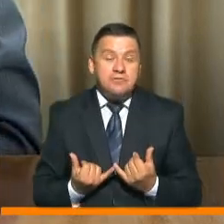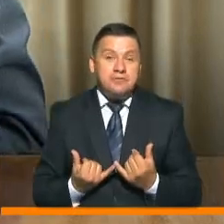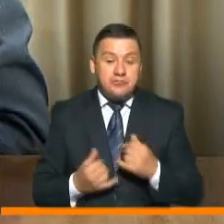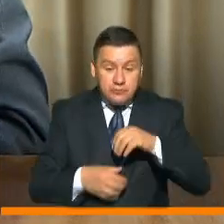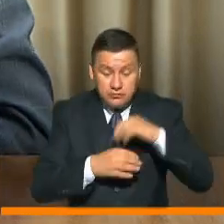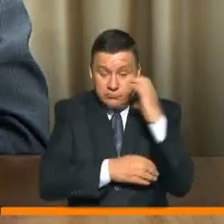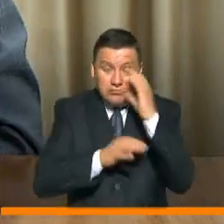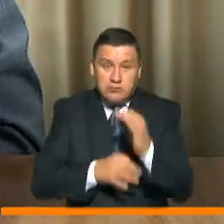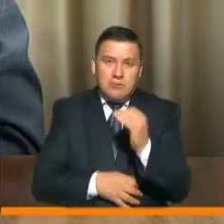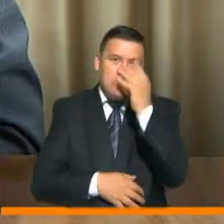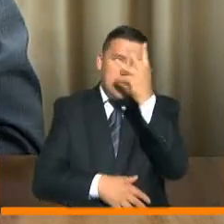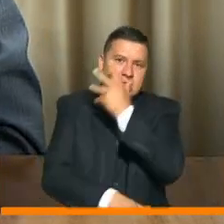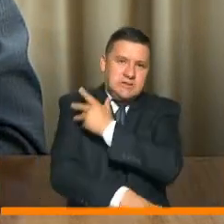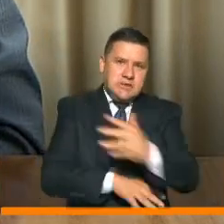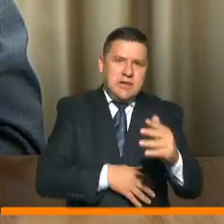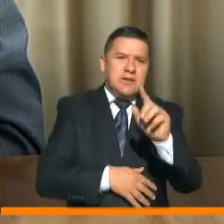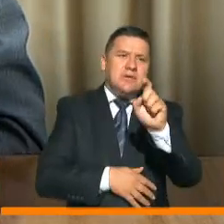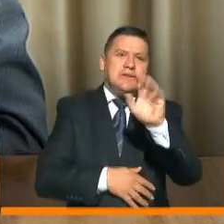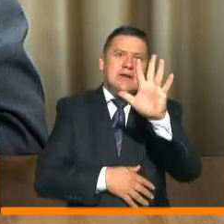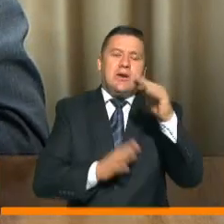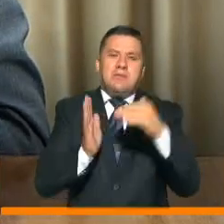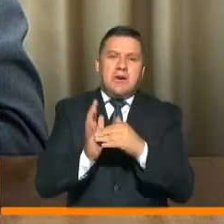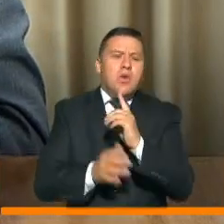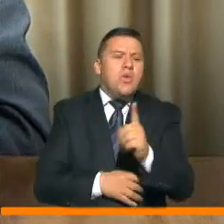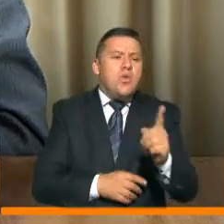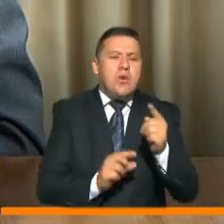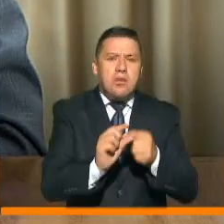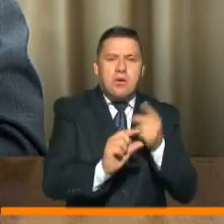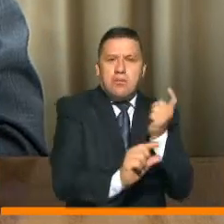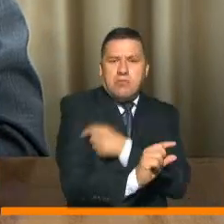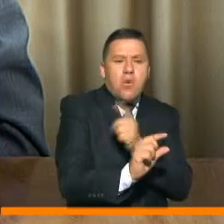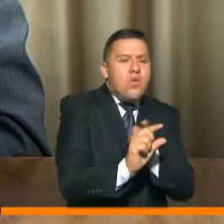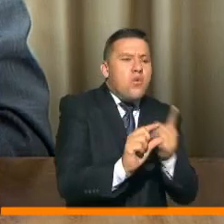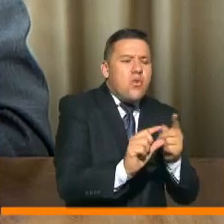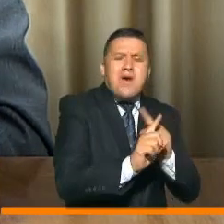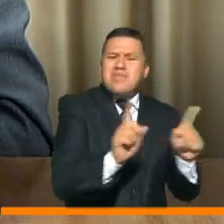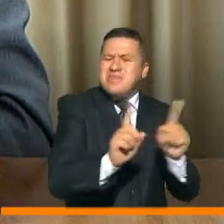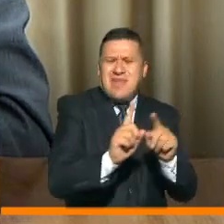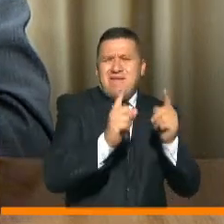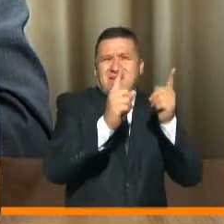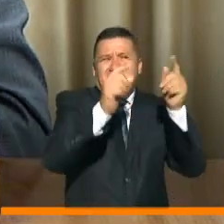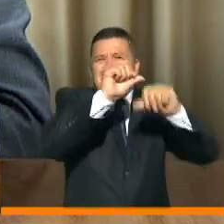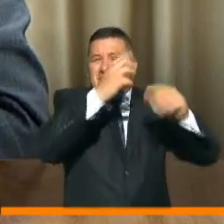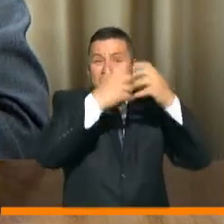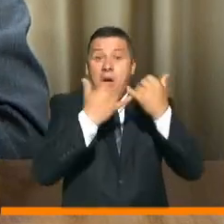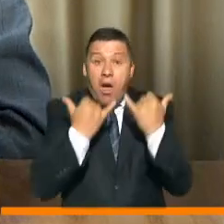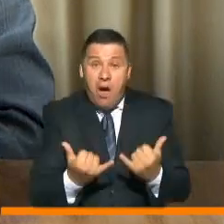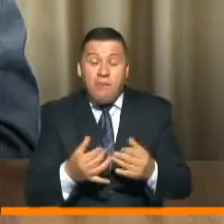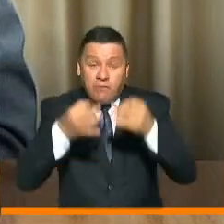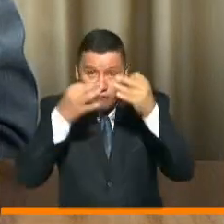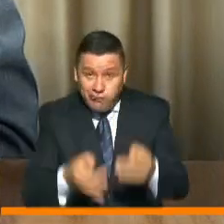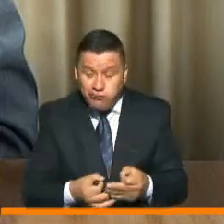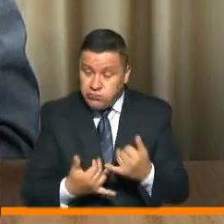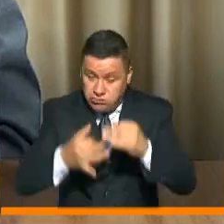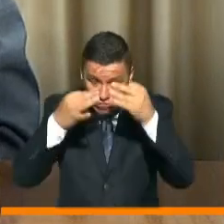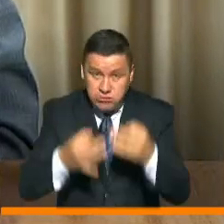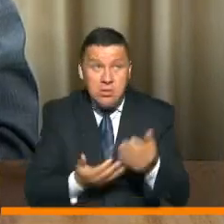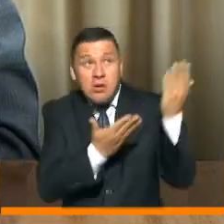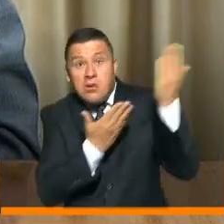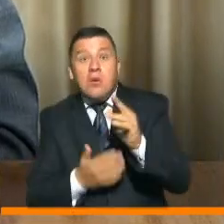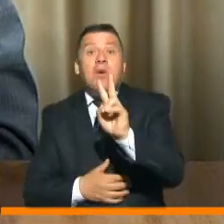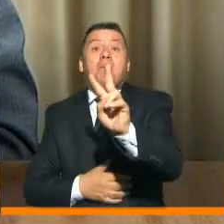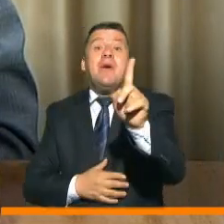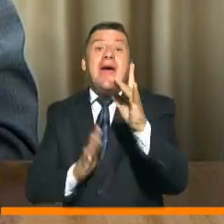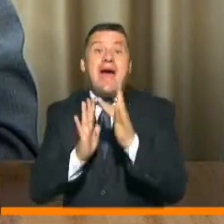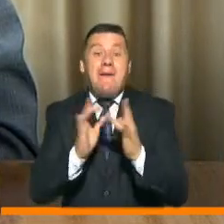en el país 5.065.000 dosis de las diferentes vacunas. Tenemos ya confirmación de llegada el